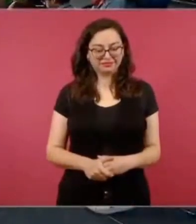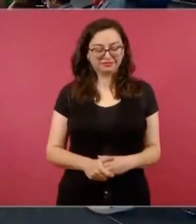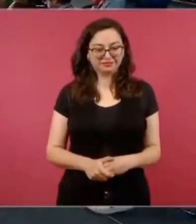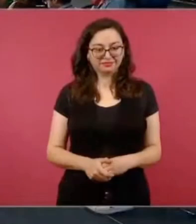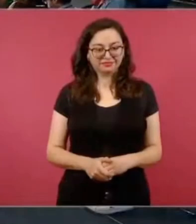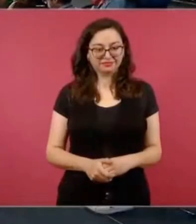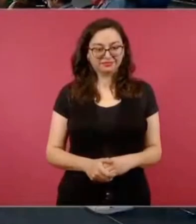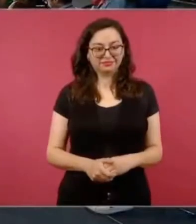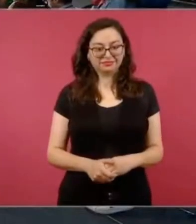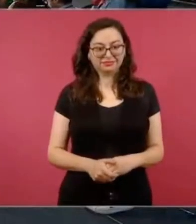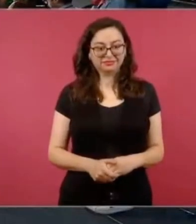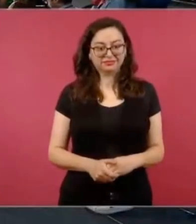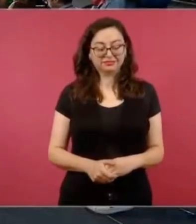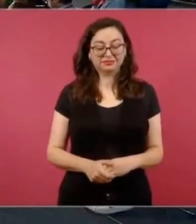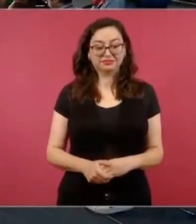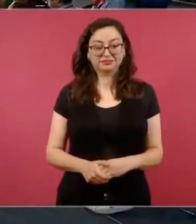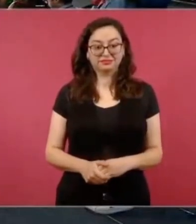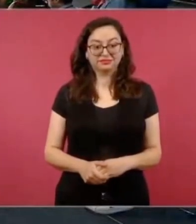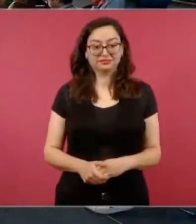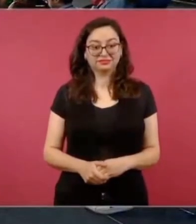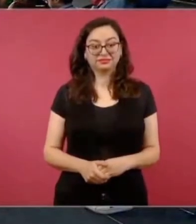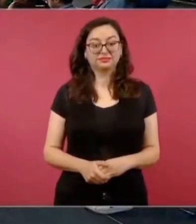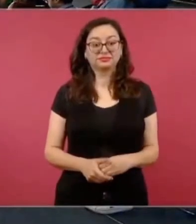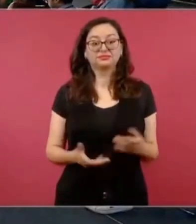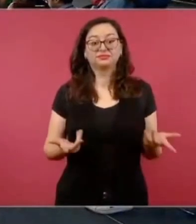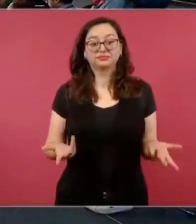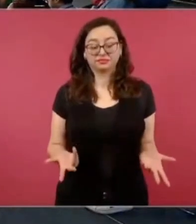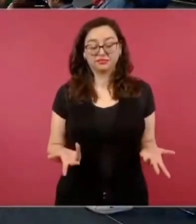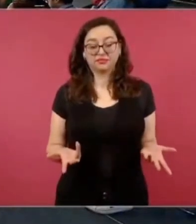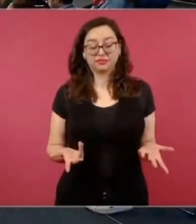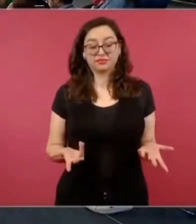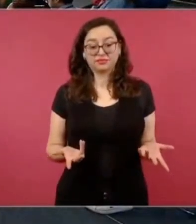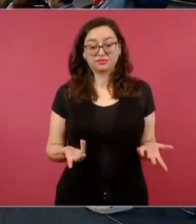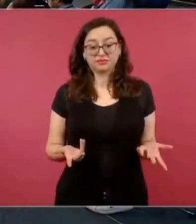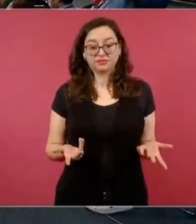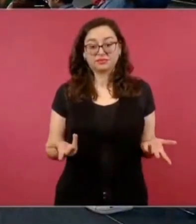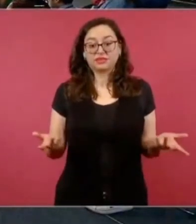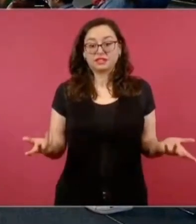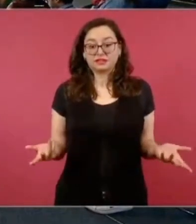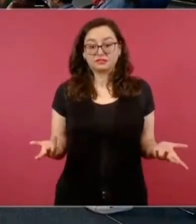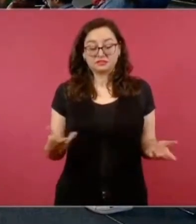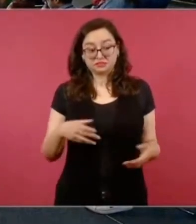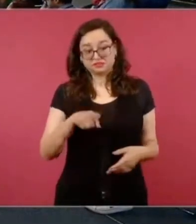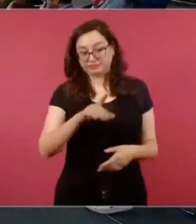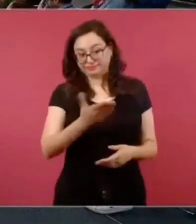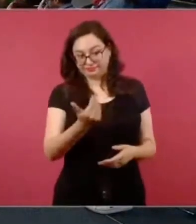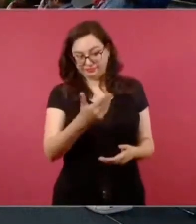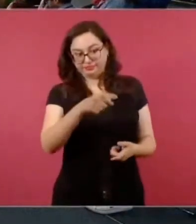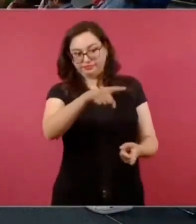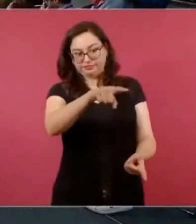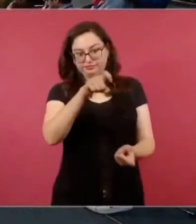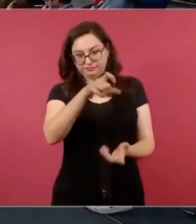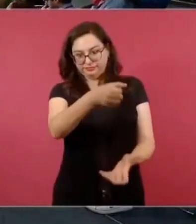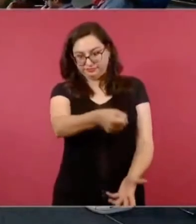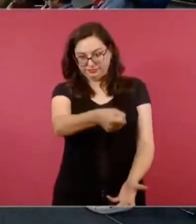Pero el Fondo de Pensiones para el Bienestar no solo se integra con eso,